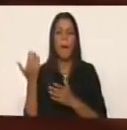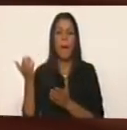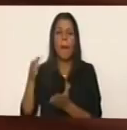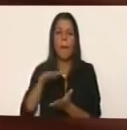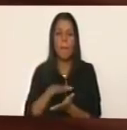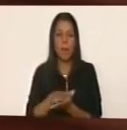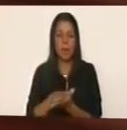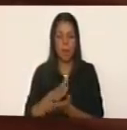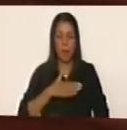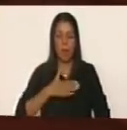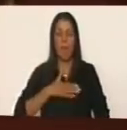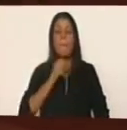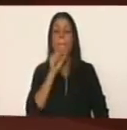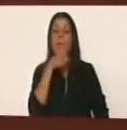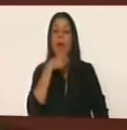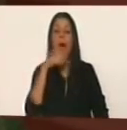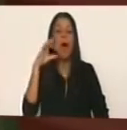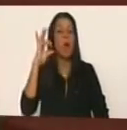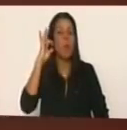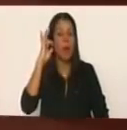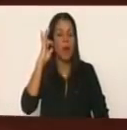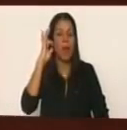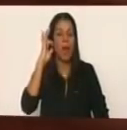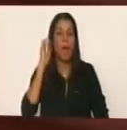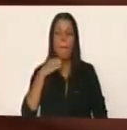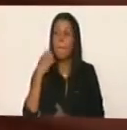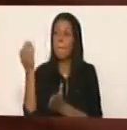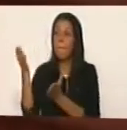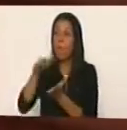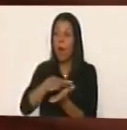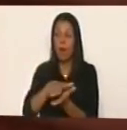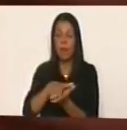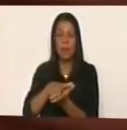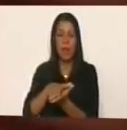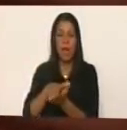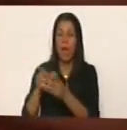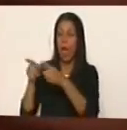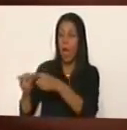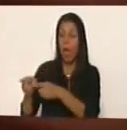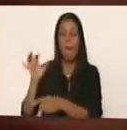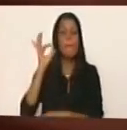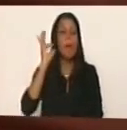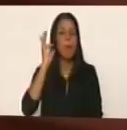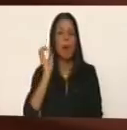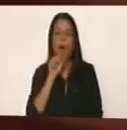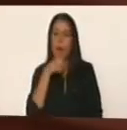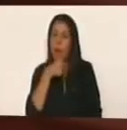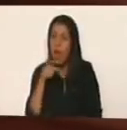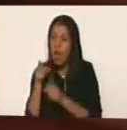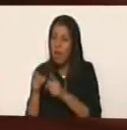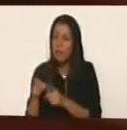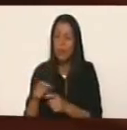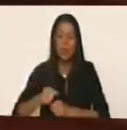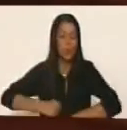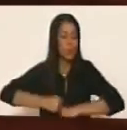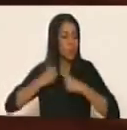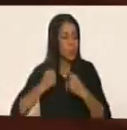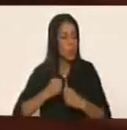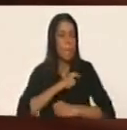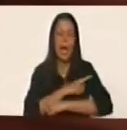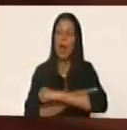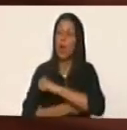Rosa Fermín. Y quiero hablar de ella por la valentía, María, porque de eso se